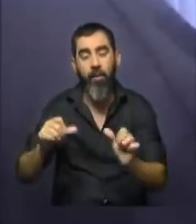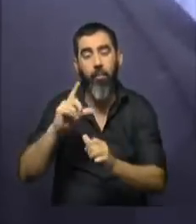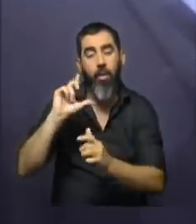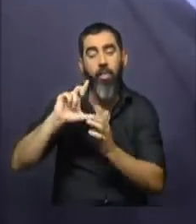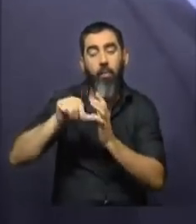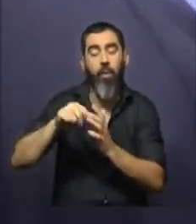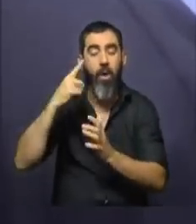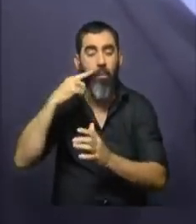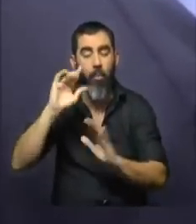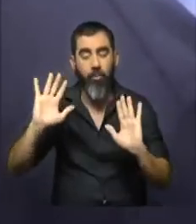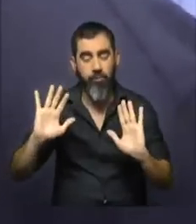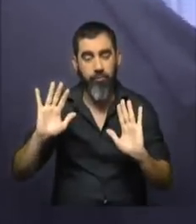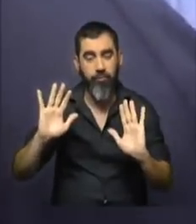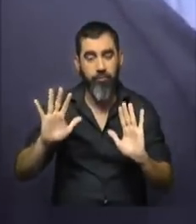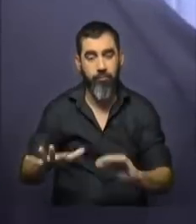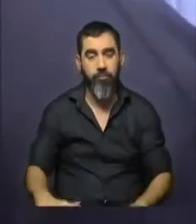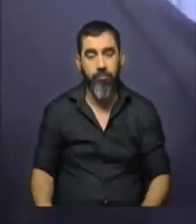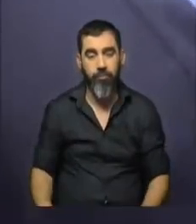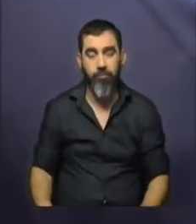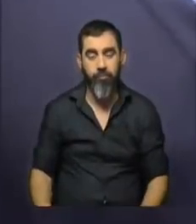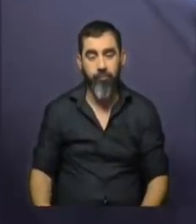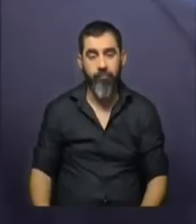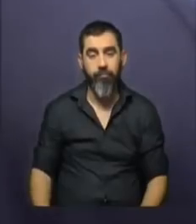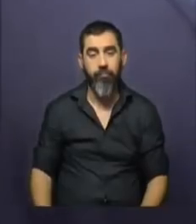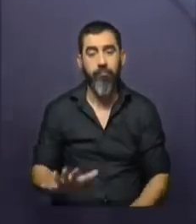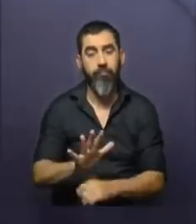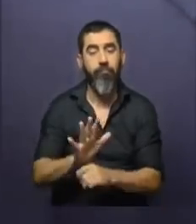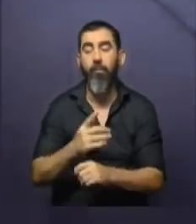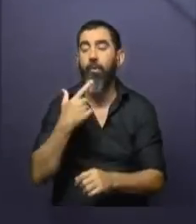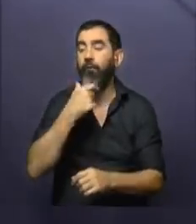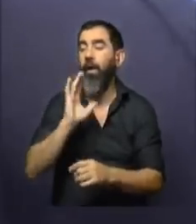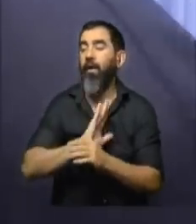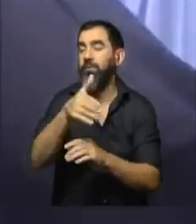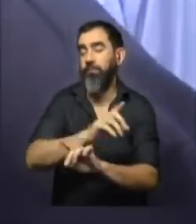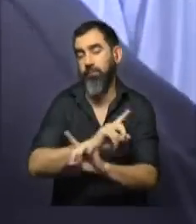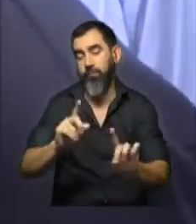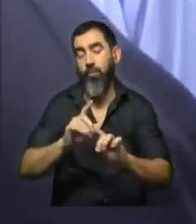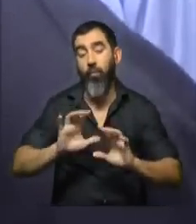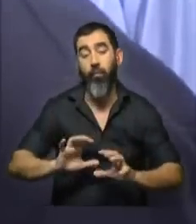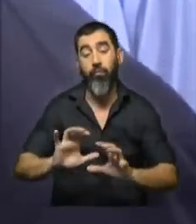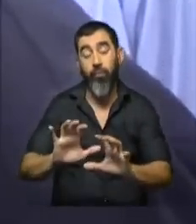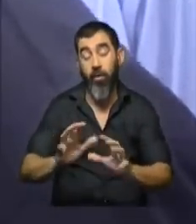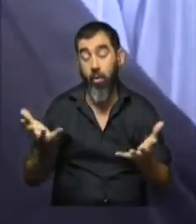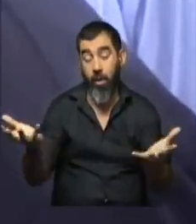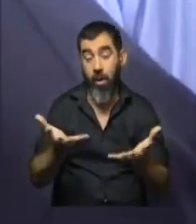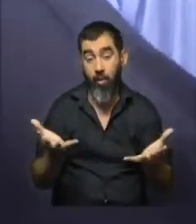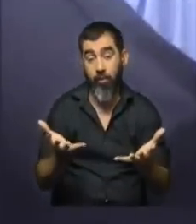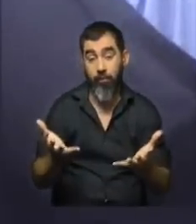estricto. Que no sea un simple pasaje, los funcionarios